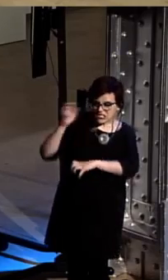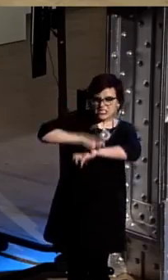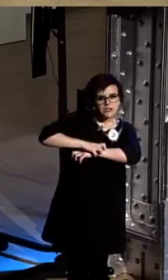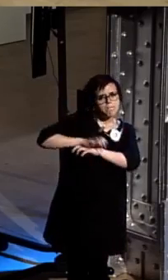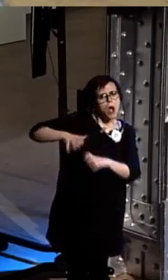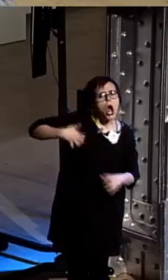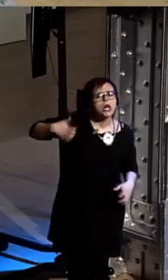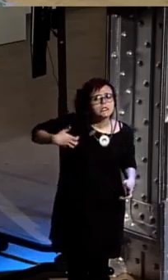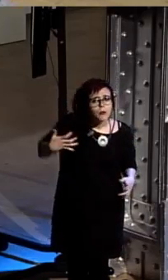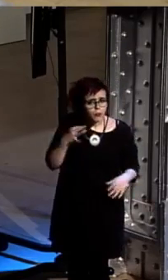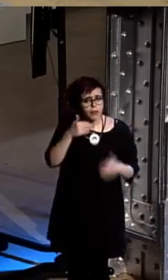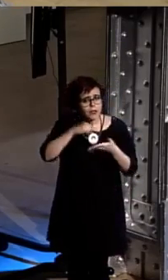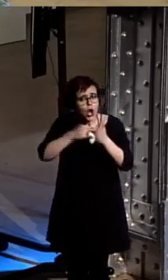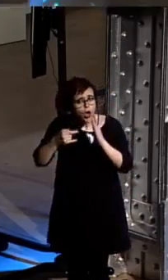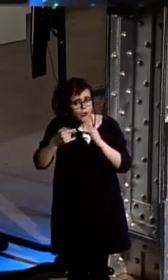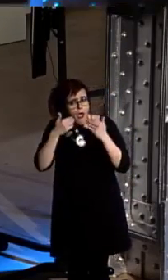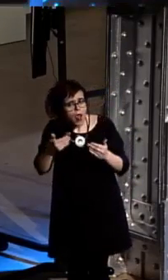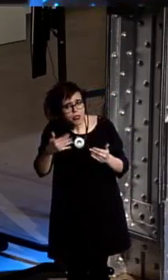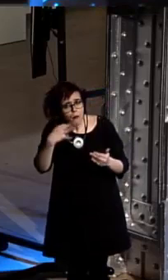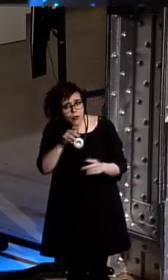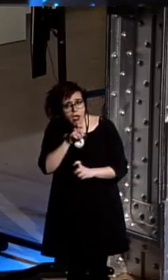¿Creéis que es posible?